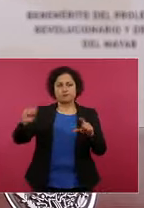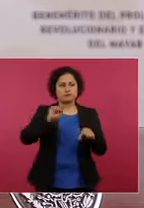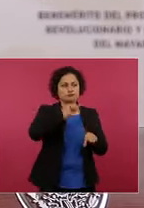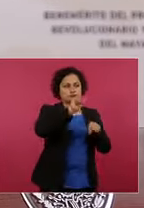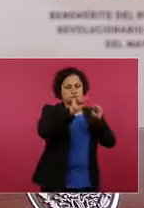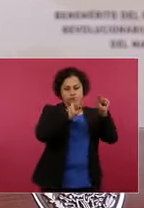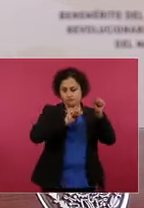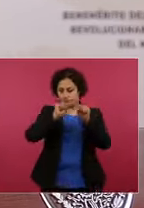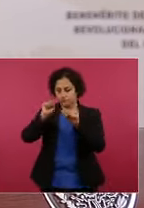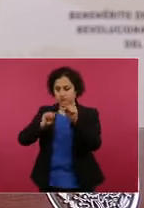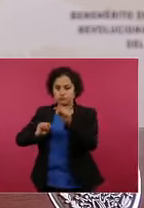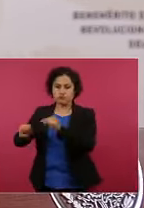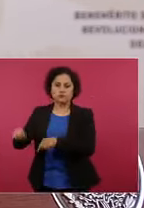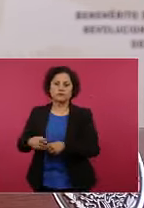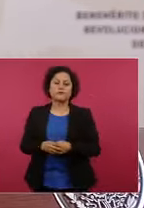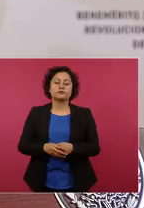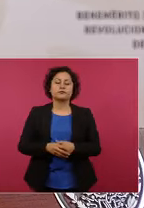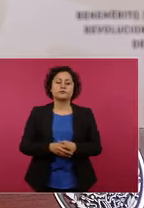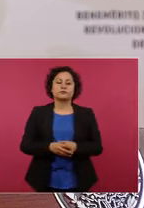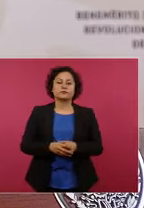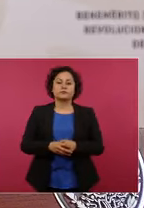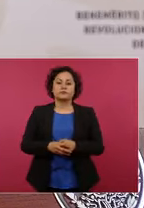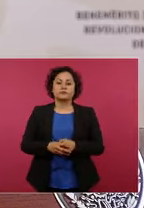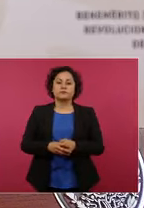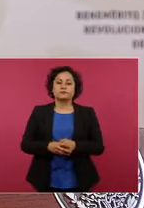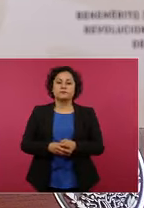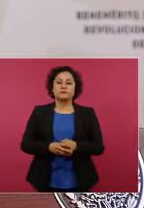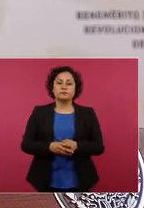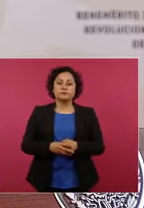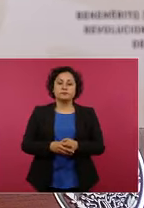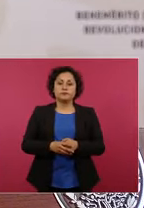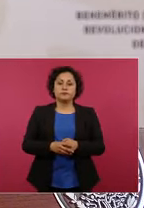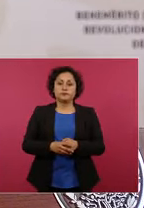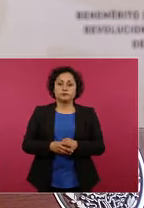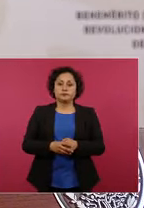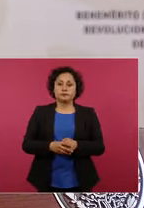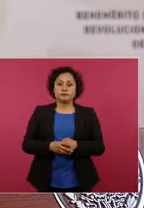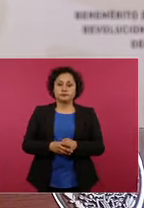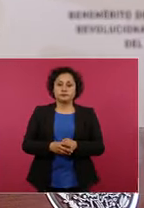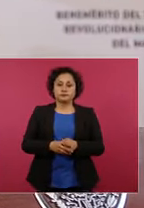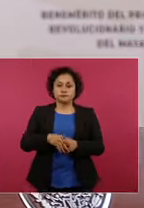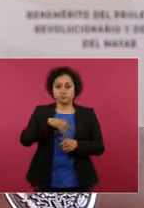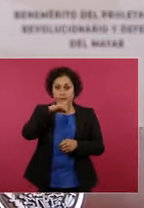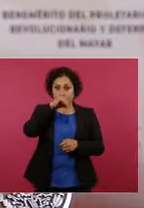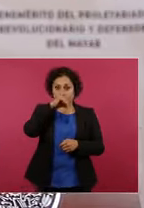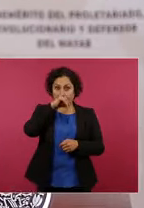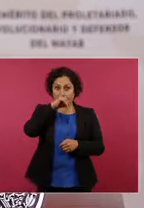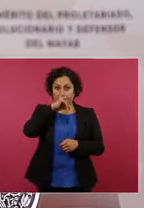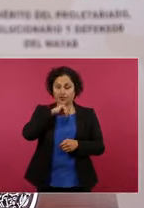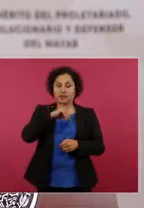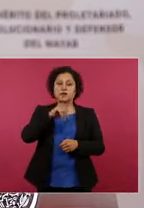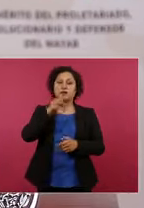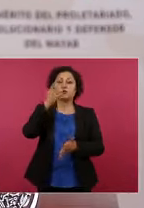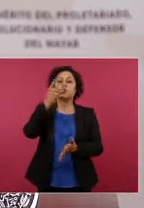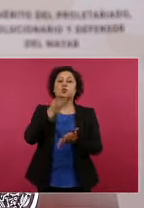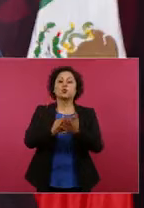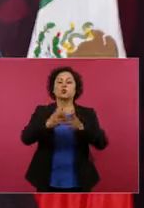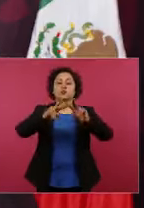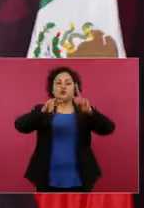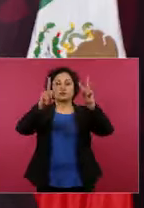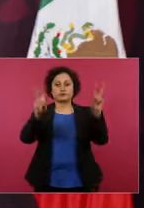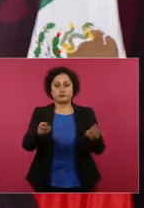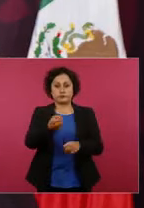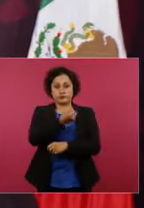por todo el país solo para salud, o